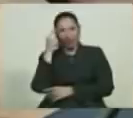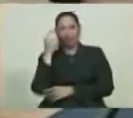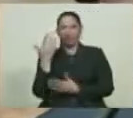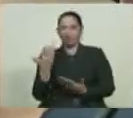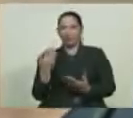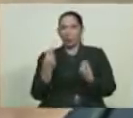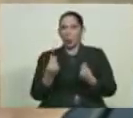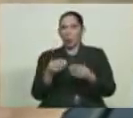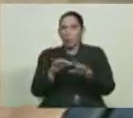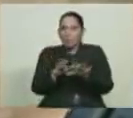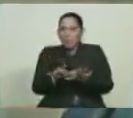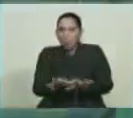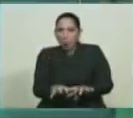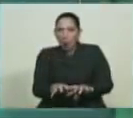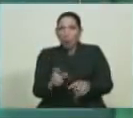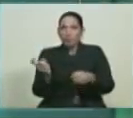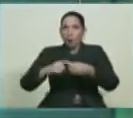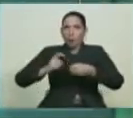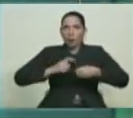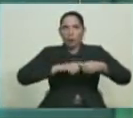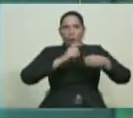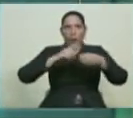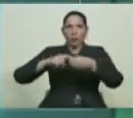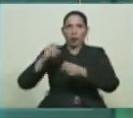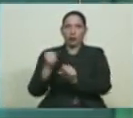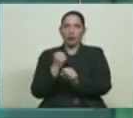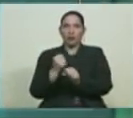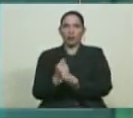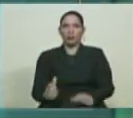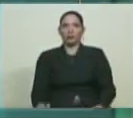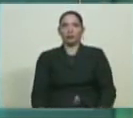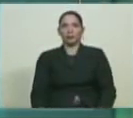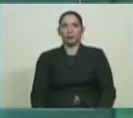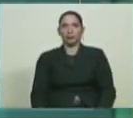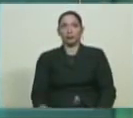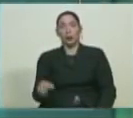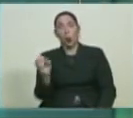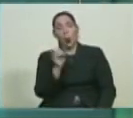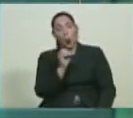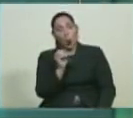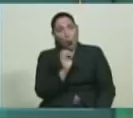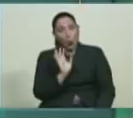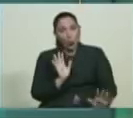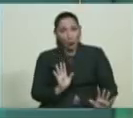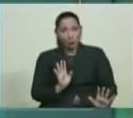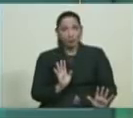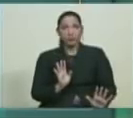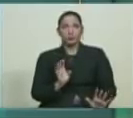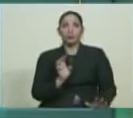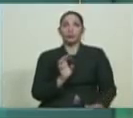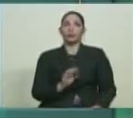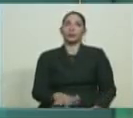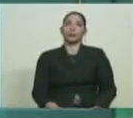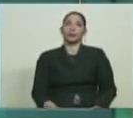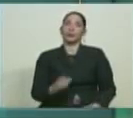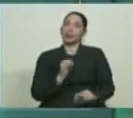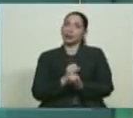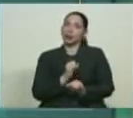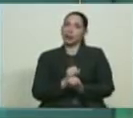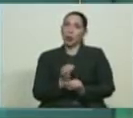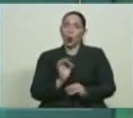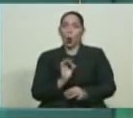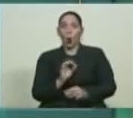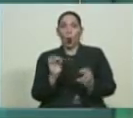con el sistema TIUNA del Instituto Venezolano de los Seguros Sociales, o por vía web o por dirigirse a las